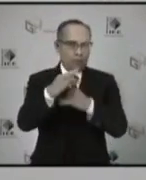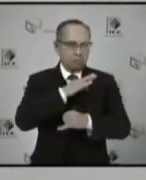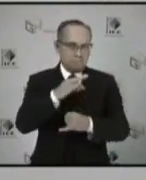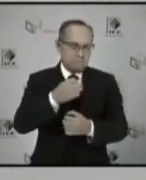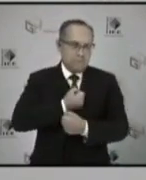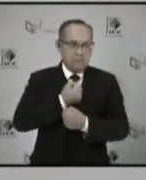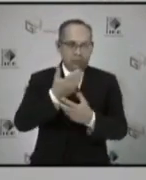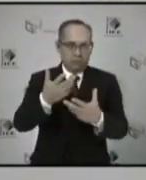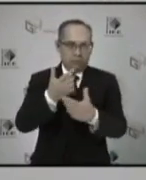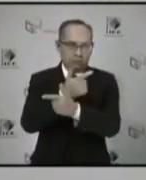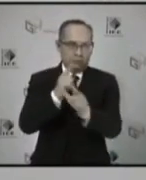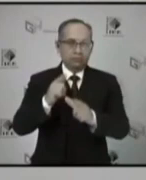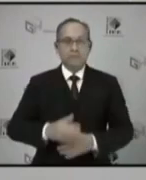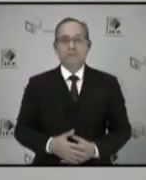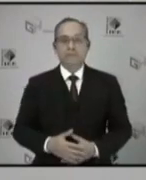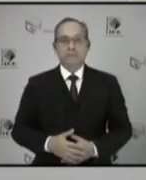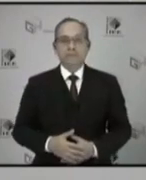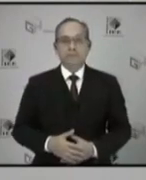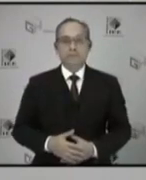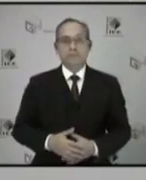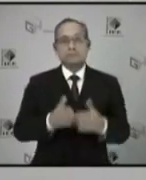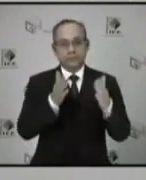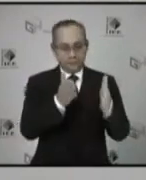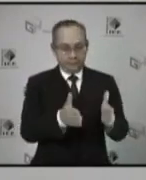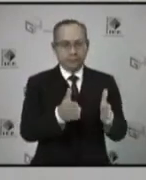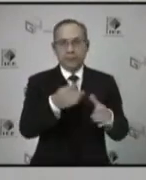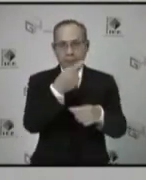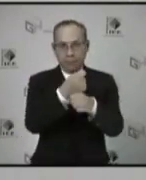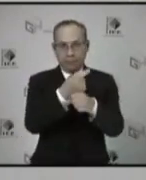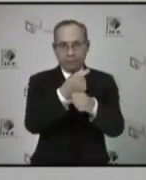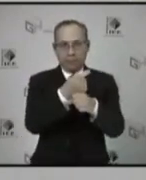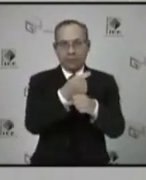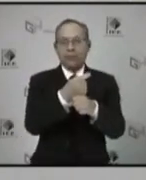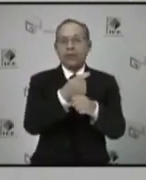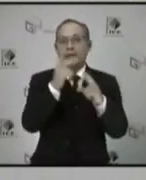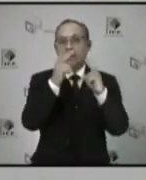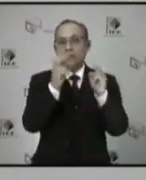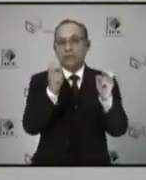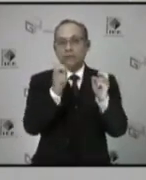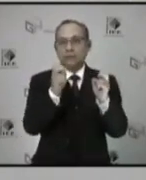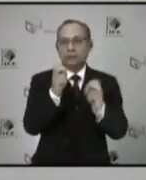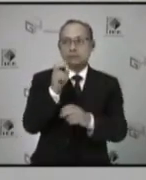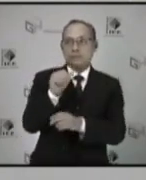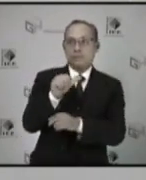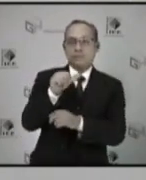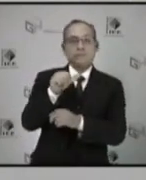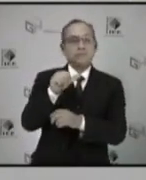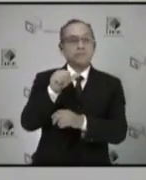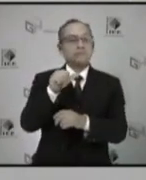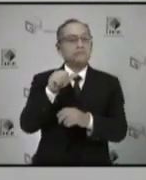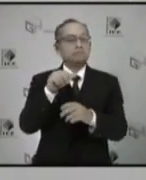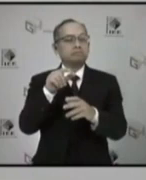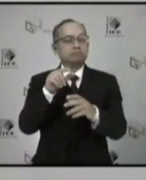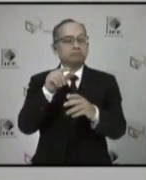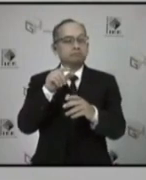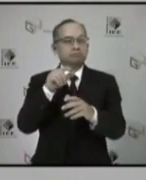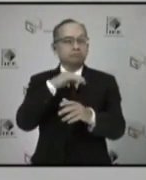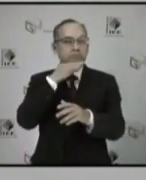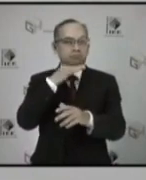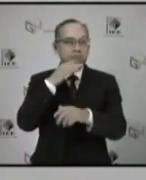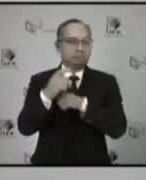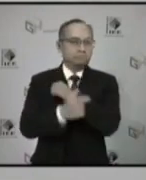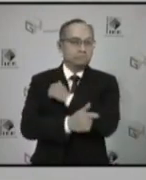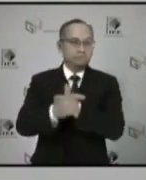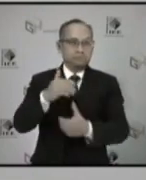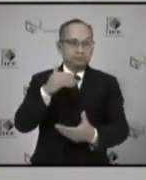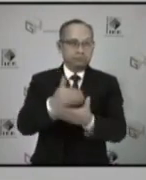vamos a pasar al primer bloque, donde se debatirá el tema anticorrupción. Los subtemas de los cuales podrán hablar también son transparencia y